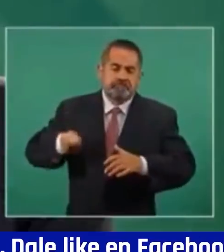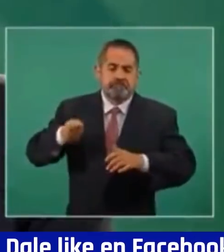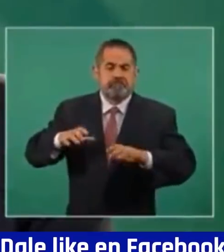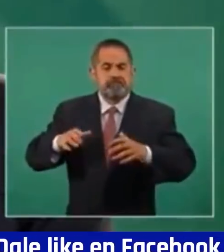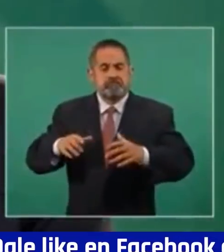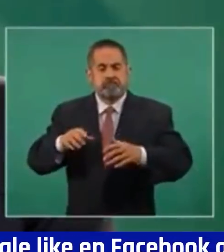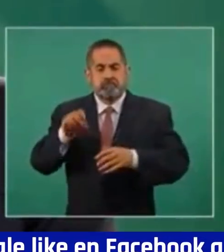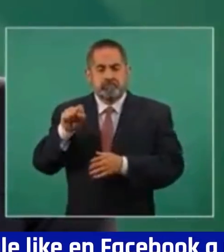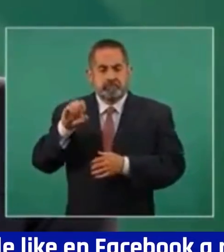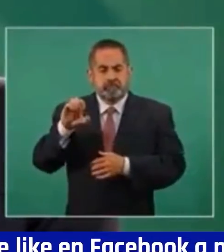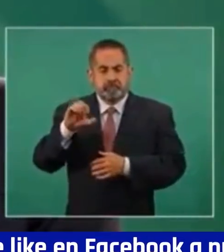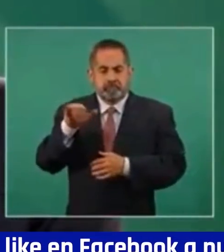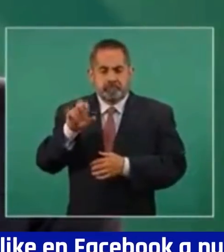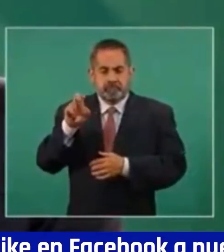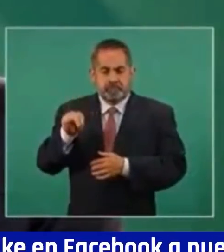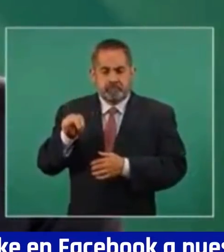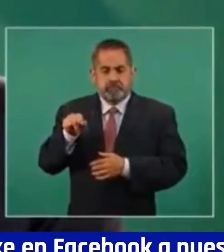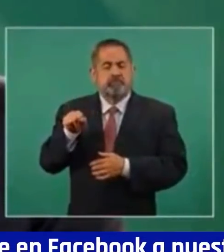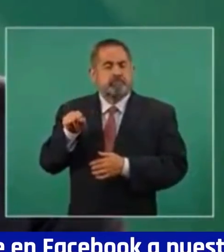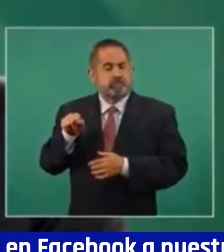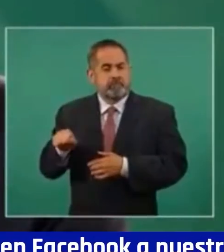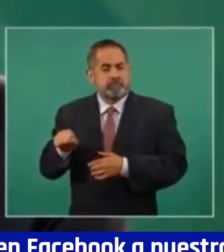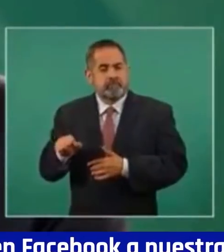de la Corte